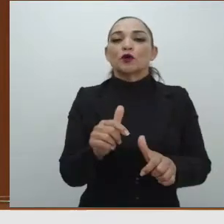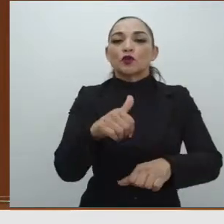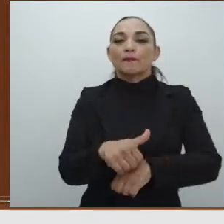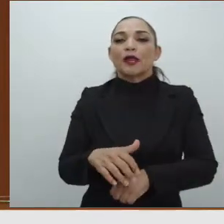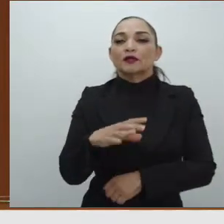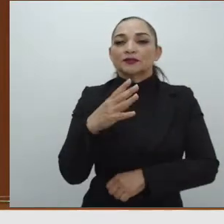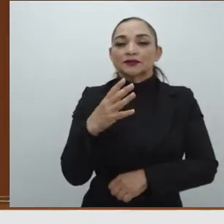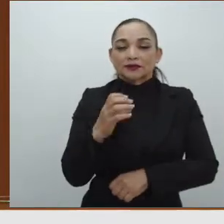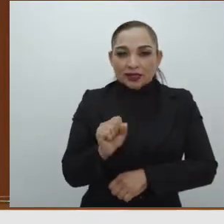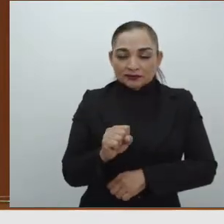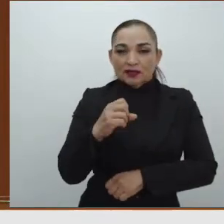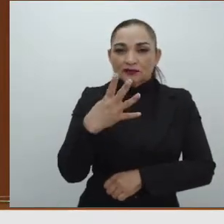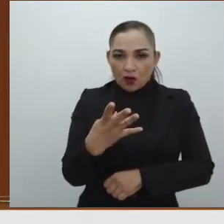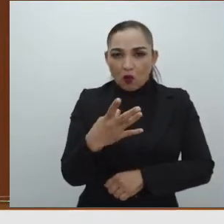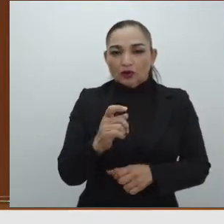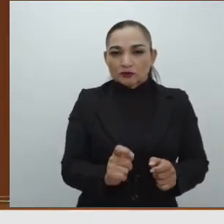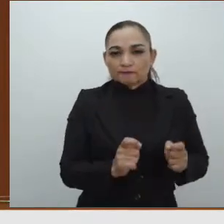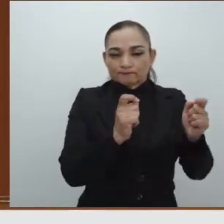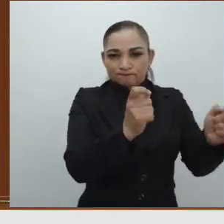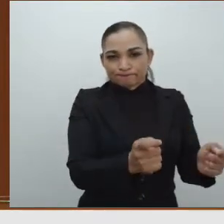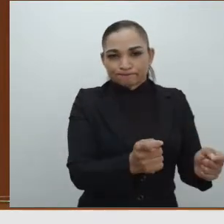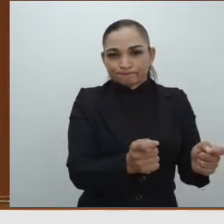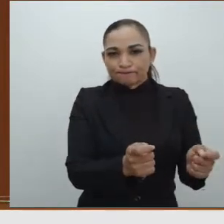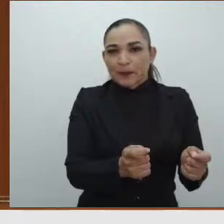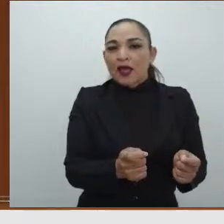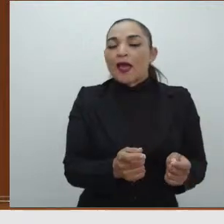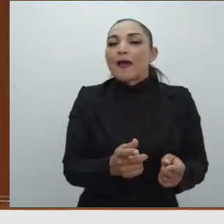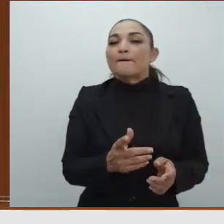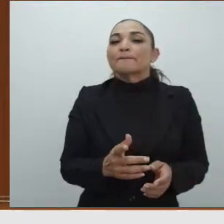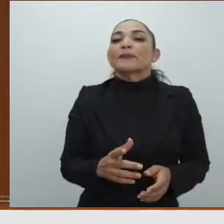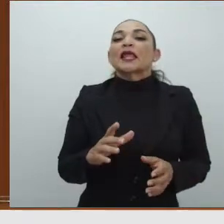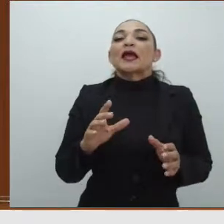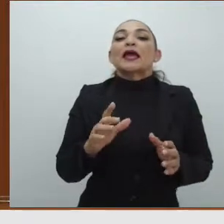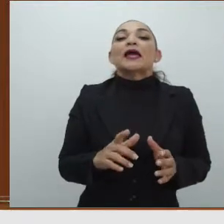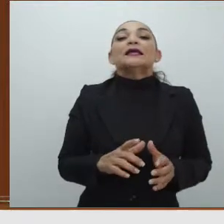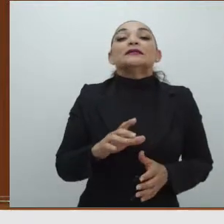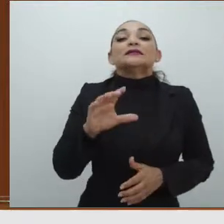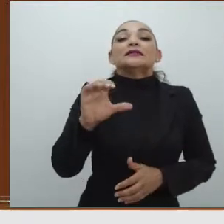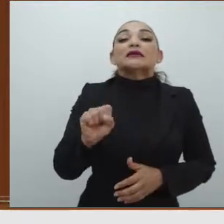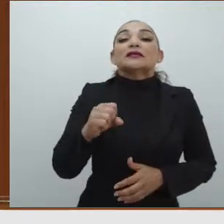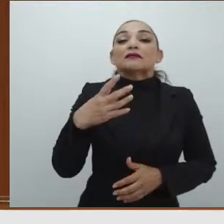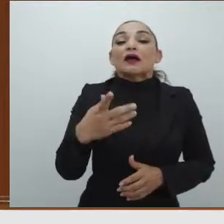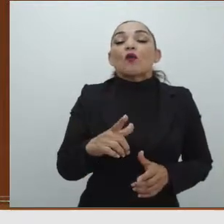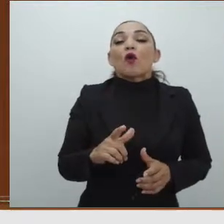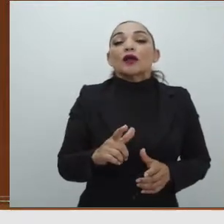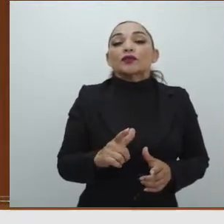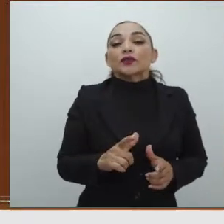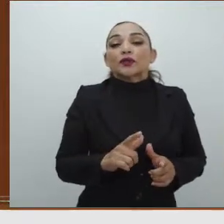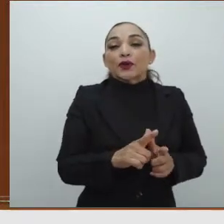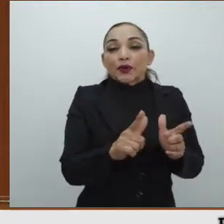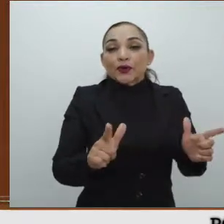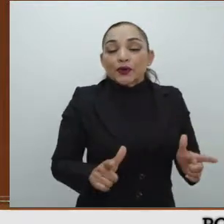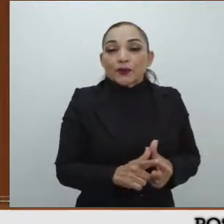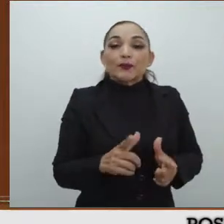La 64 legislatura, concluyo, la 64 legislatura reivindicará